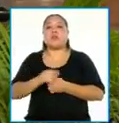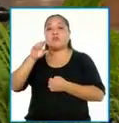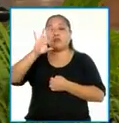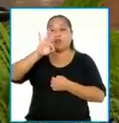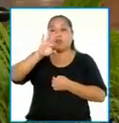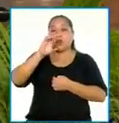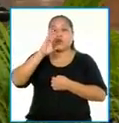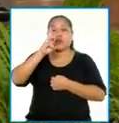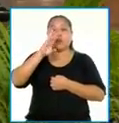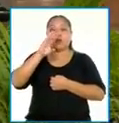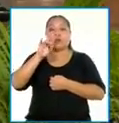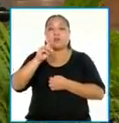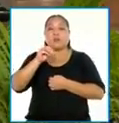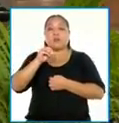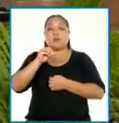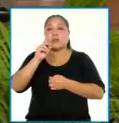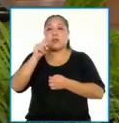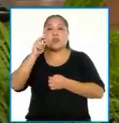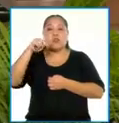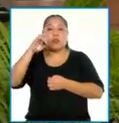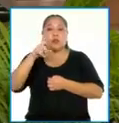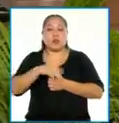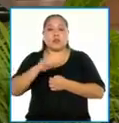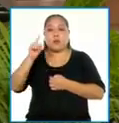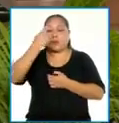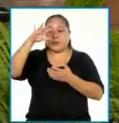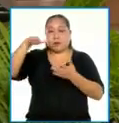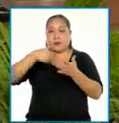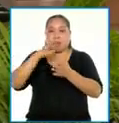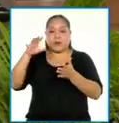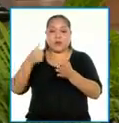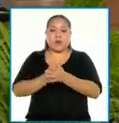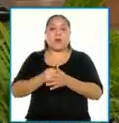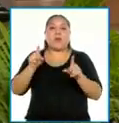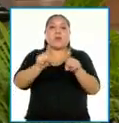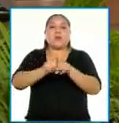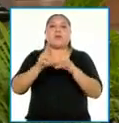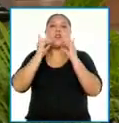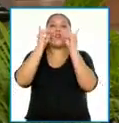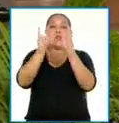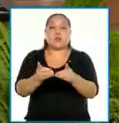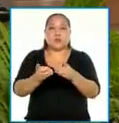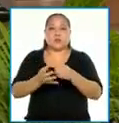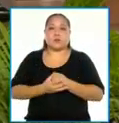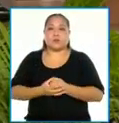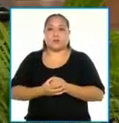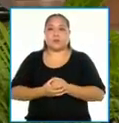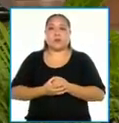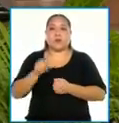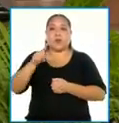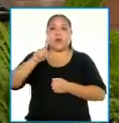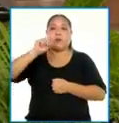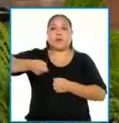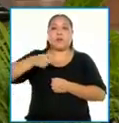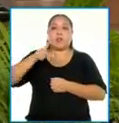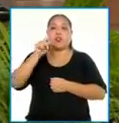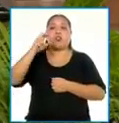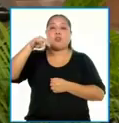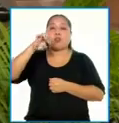toneladas, que son las primeras que van a llegar. Luego hay también donación, son otras 1000